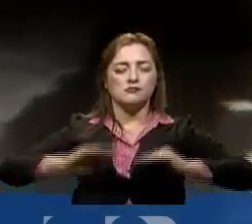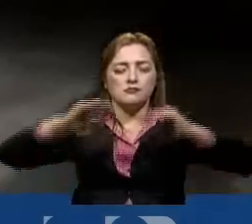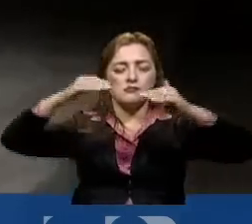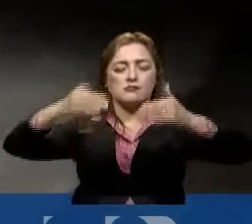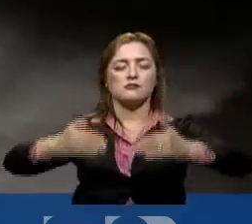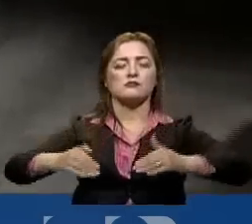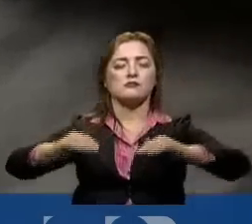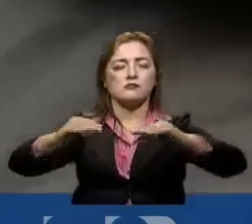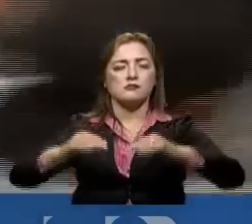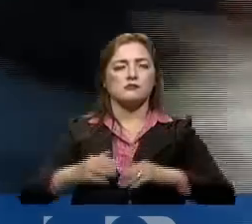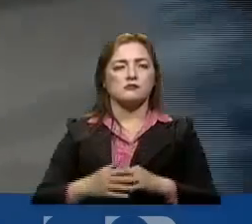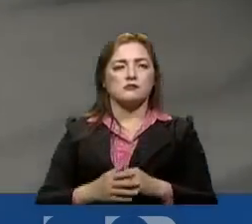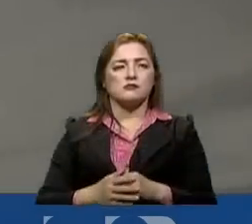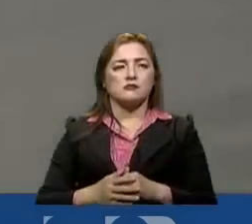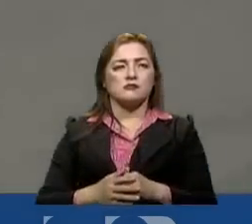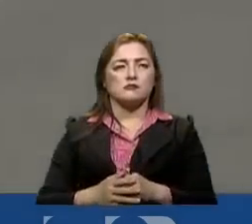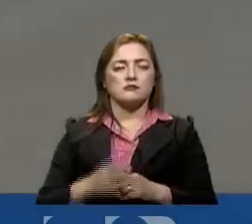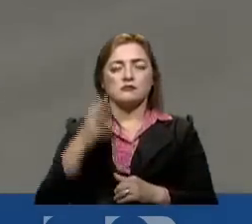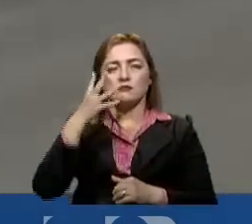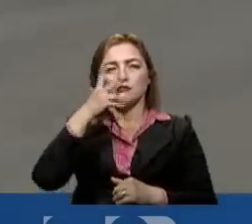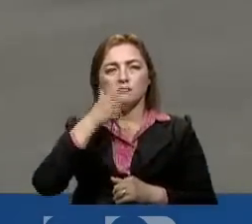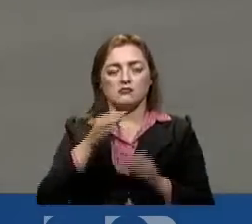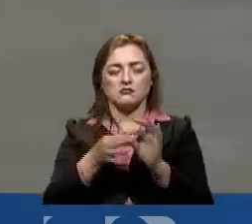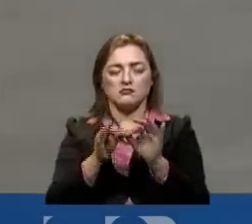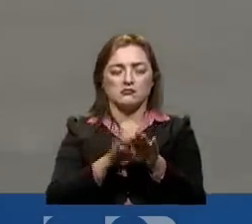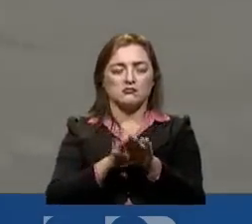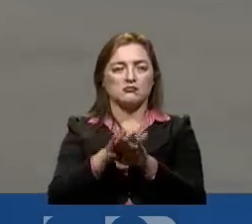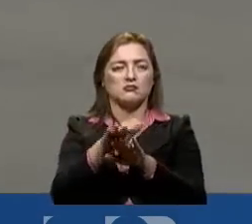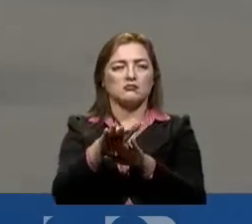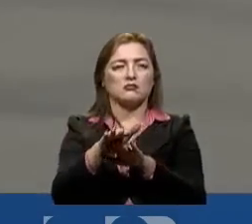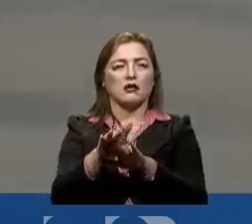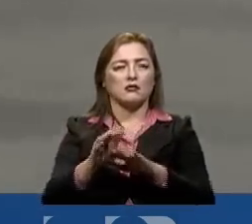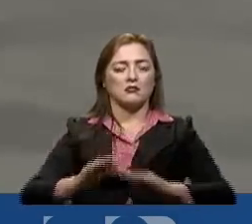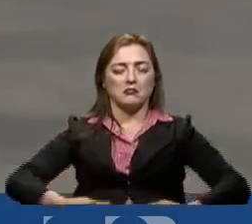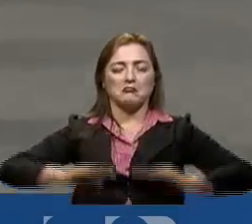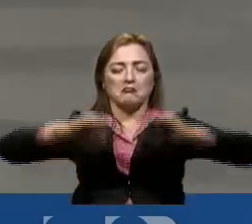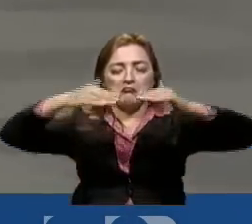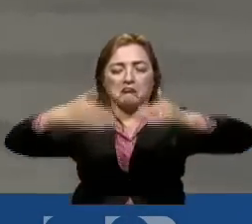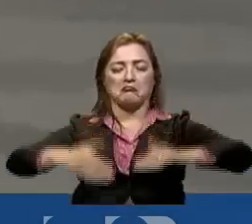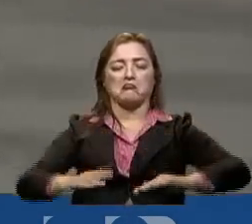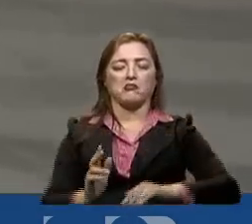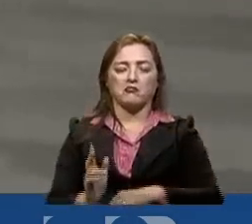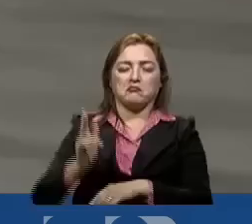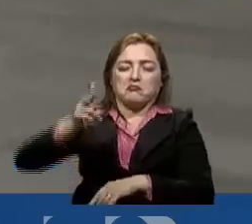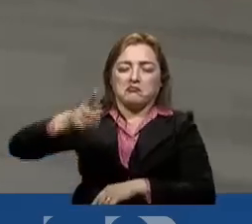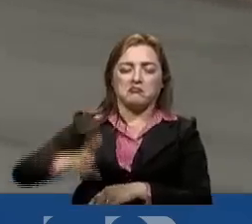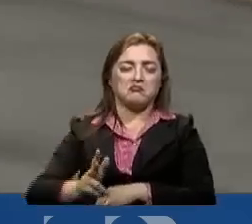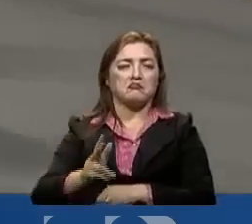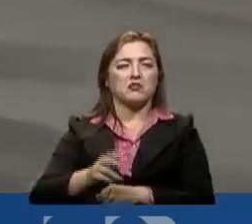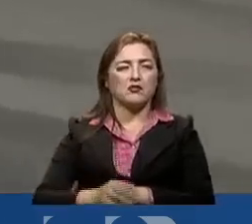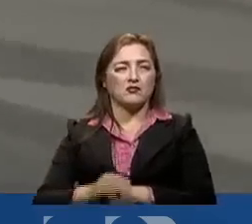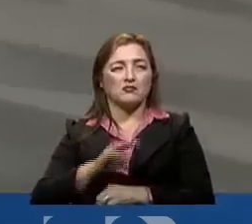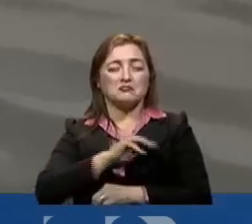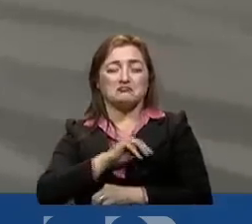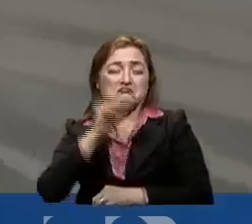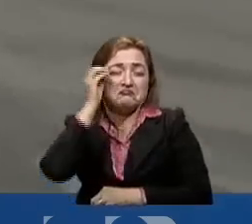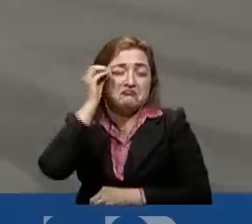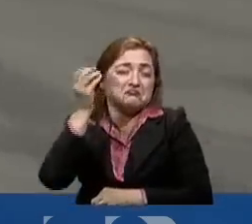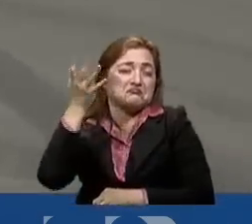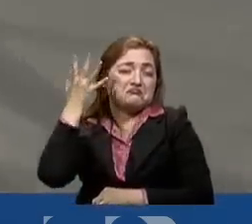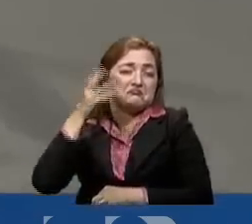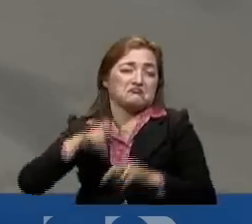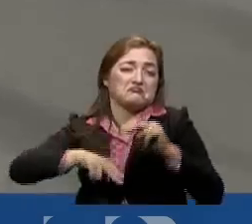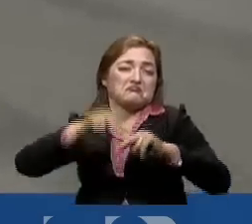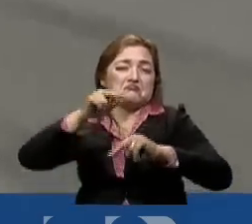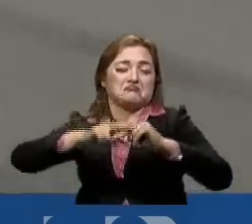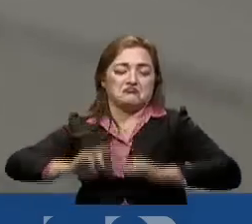velocidades. Bonito nuestro sector pavimentado, pero lastimosamente los señores del municipio se han olvidado de hacer